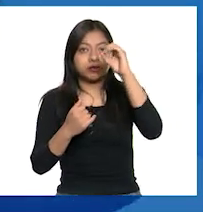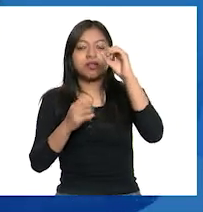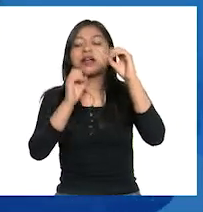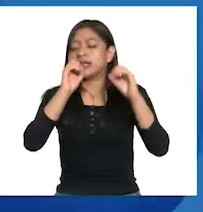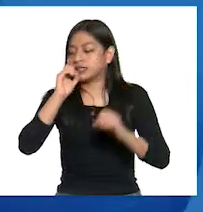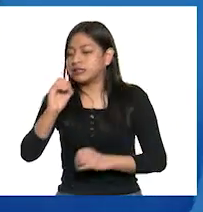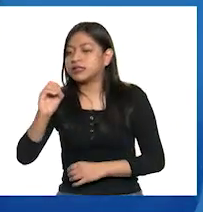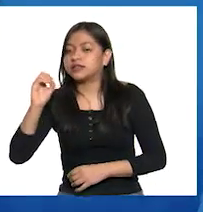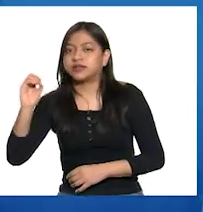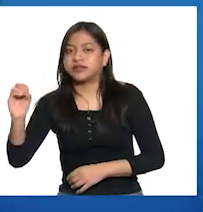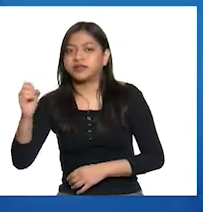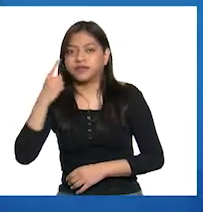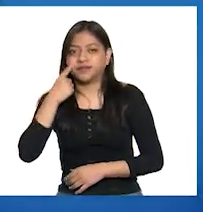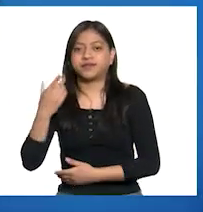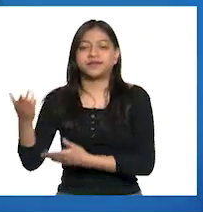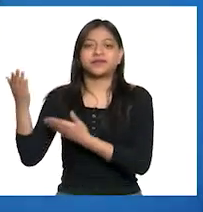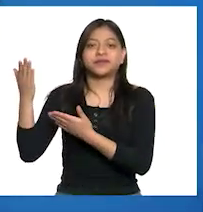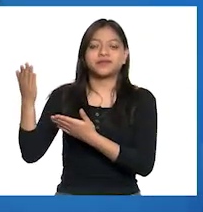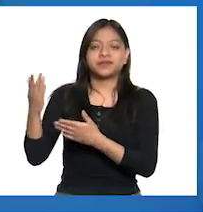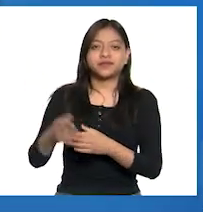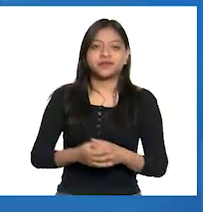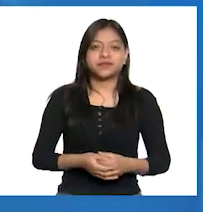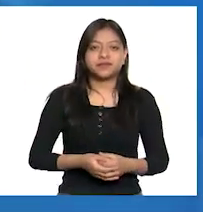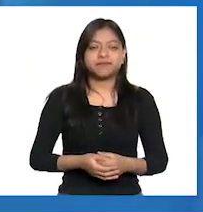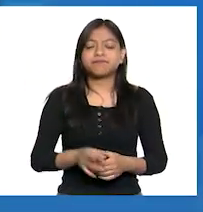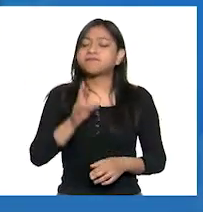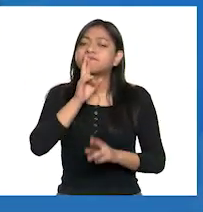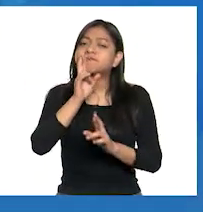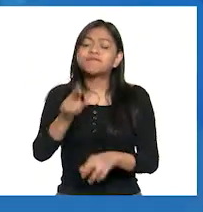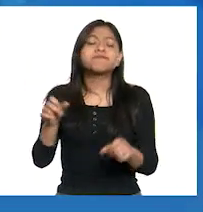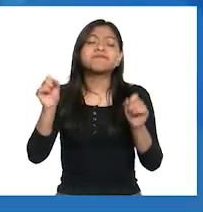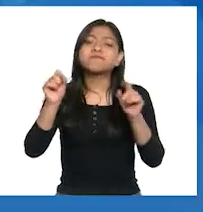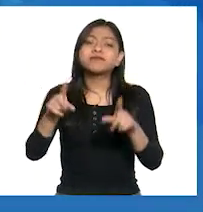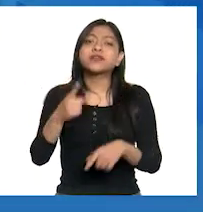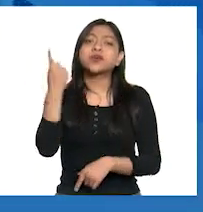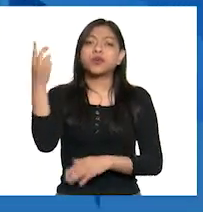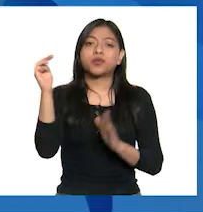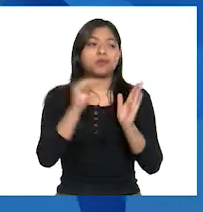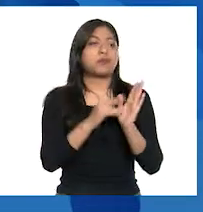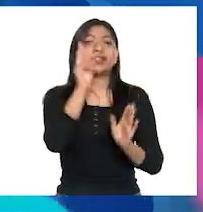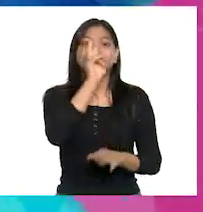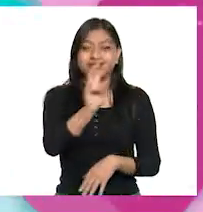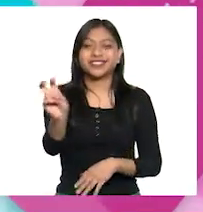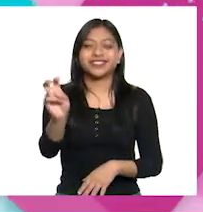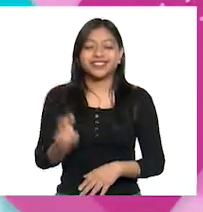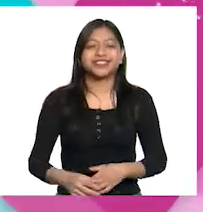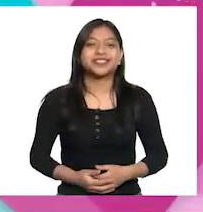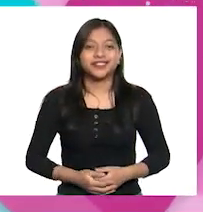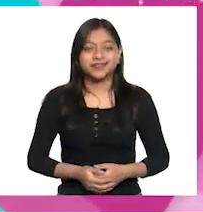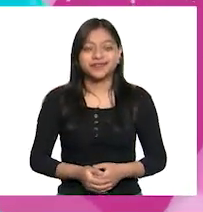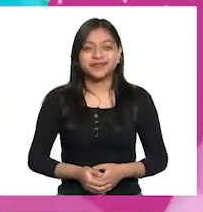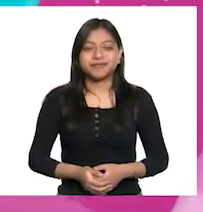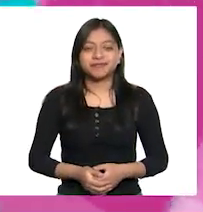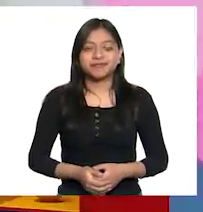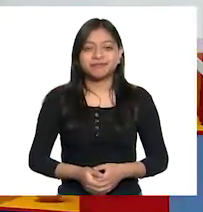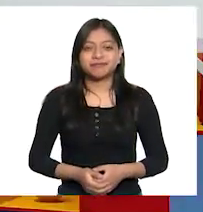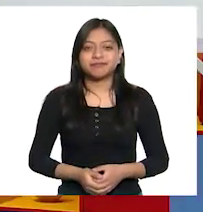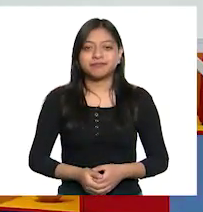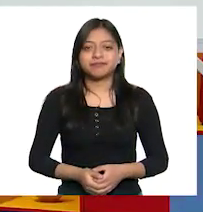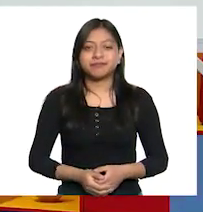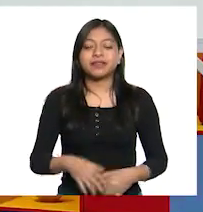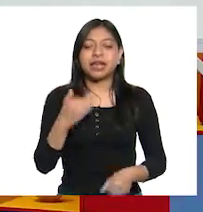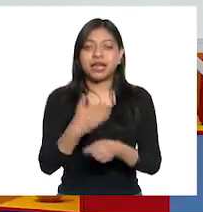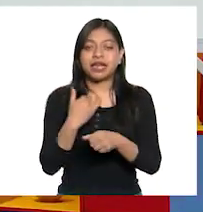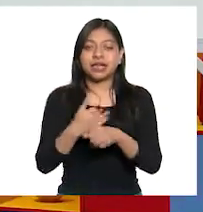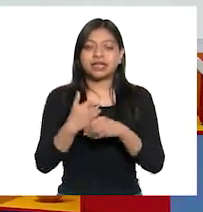ceros del 300 y entonces también nos da el mismo resultado, 1,200. Muy bien, a ambos les dio el mismo resultado. Ahora,